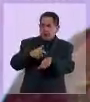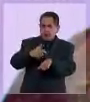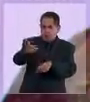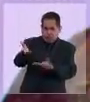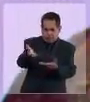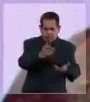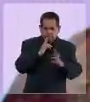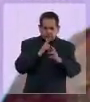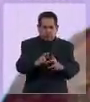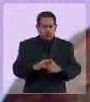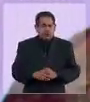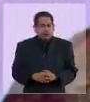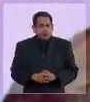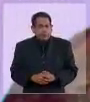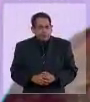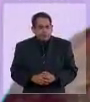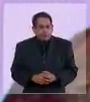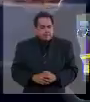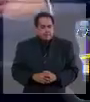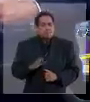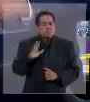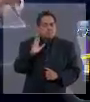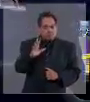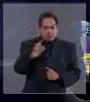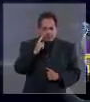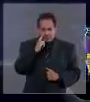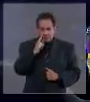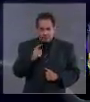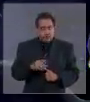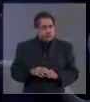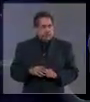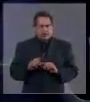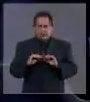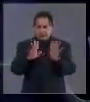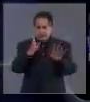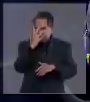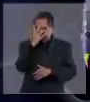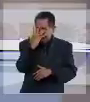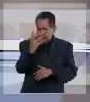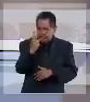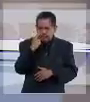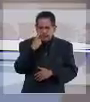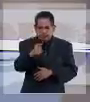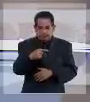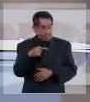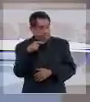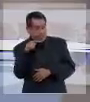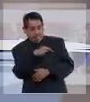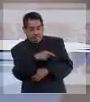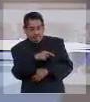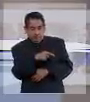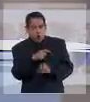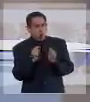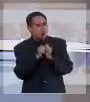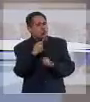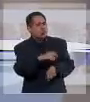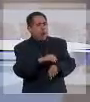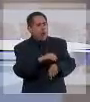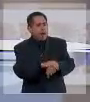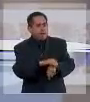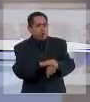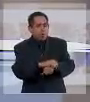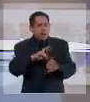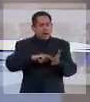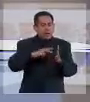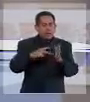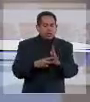tiempo, puede hacer lo que quiera. Algo que se ha dicho. A ver, esto es algo muy serio. Aquí estás, Andrés Manuel, con tu amigo, el